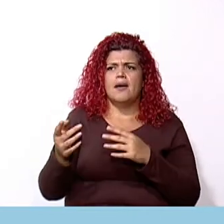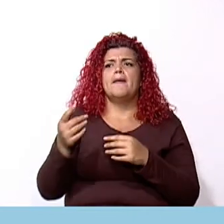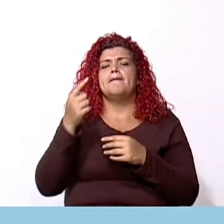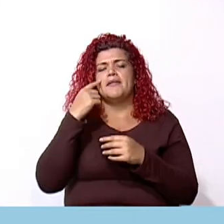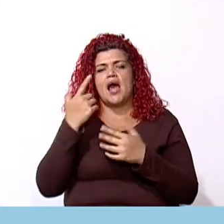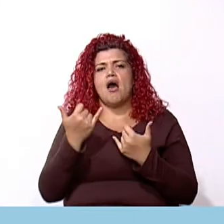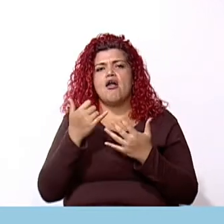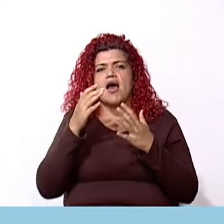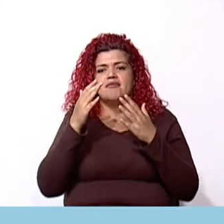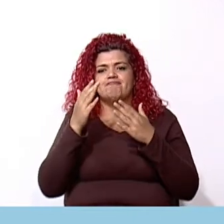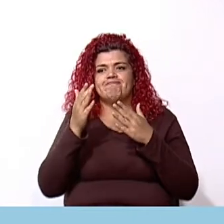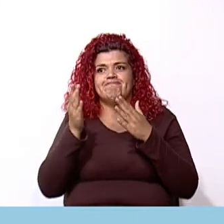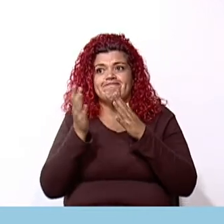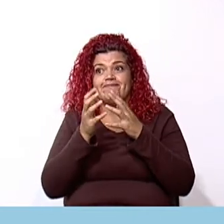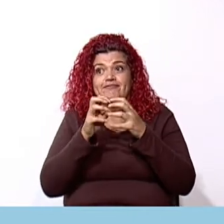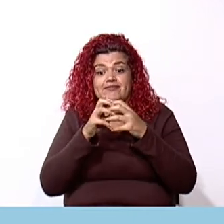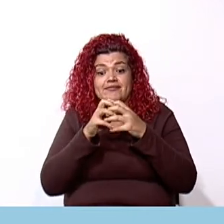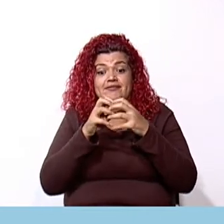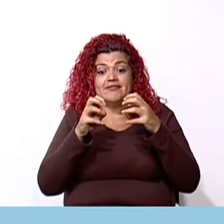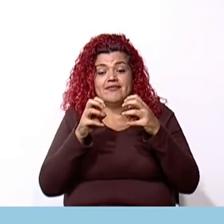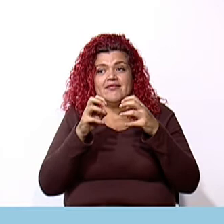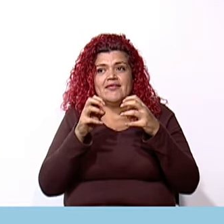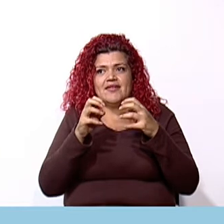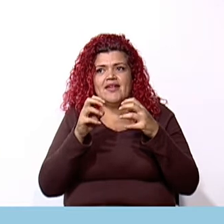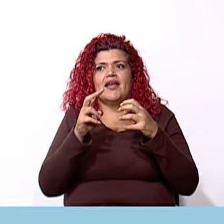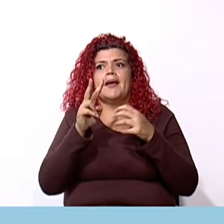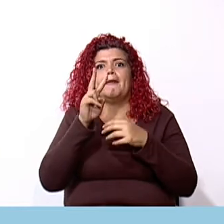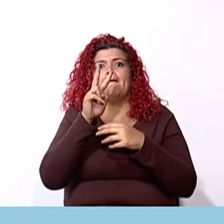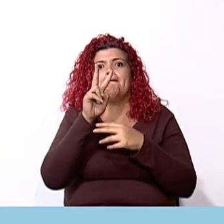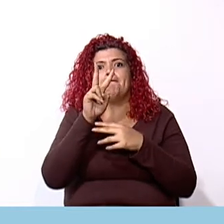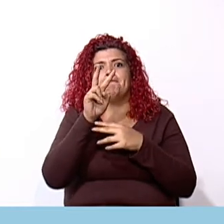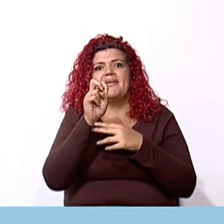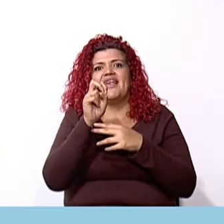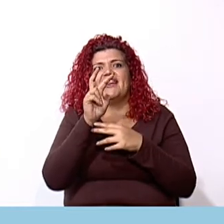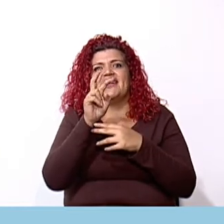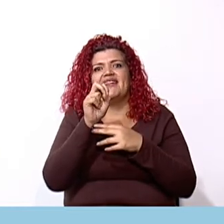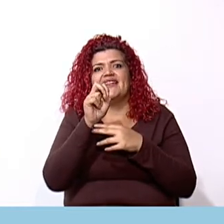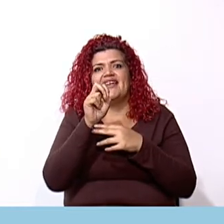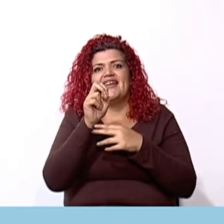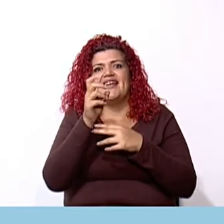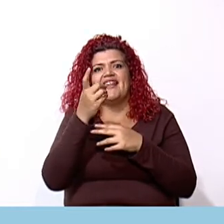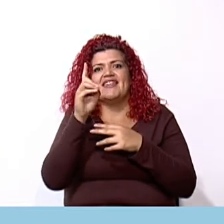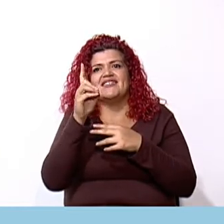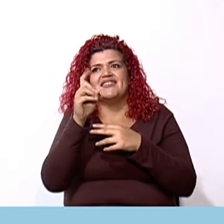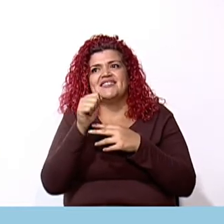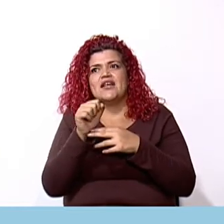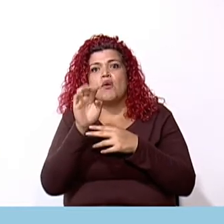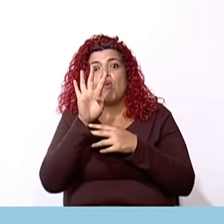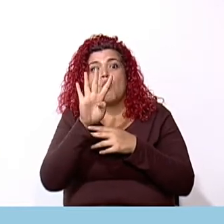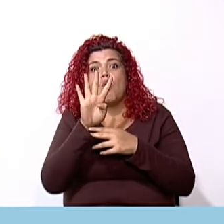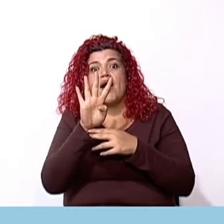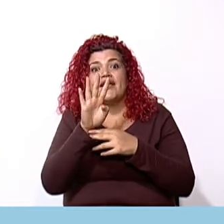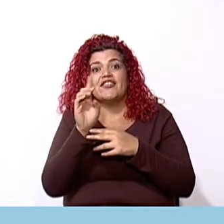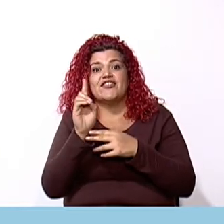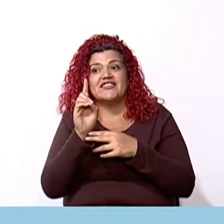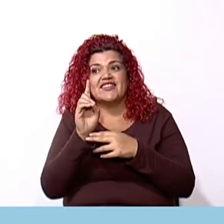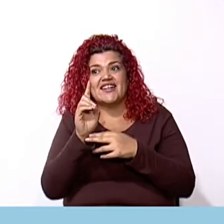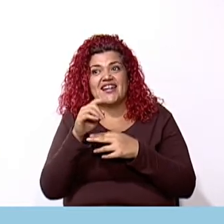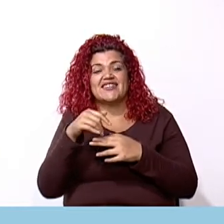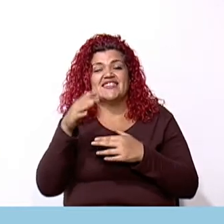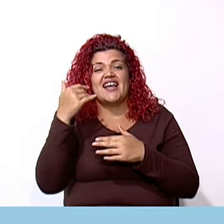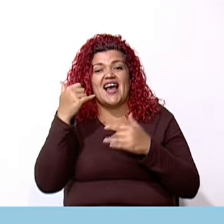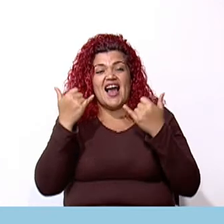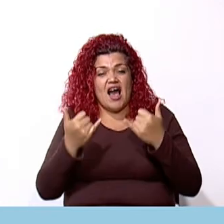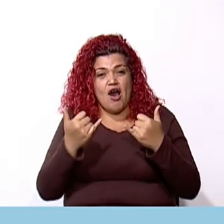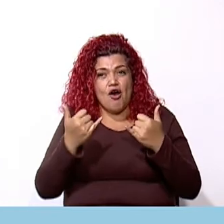vamos a desagrupar la centena en 20 decenas y 4 decenas que había.